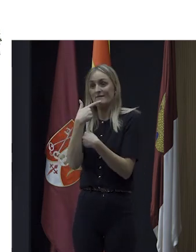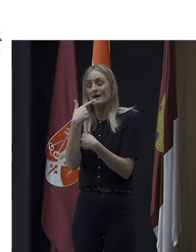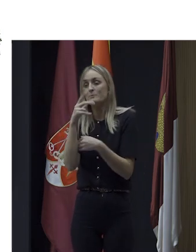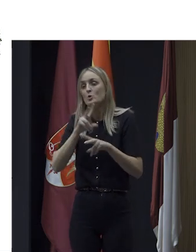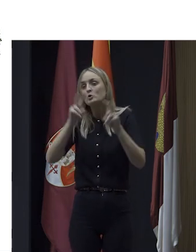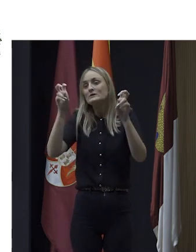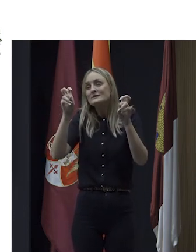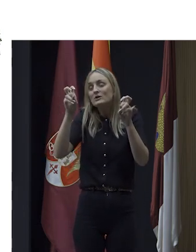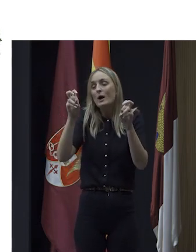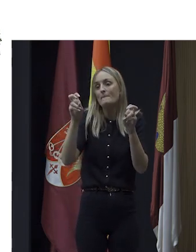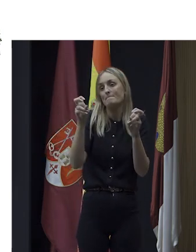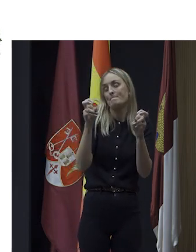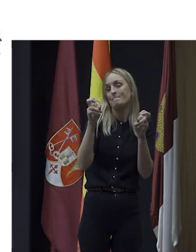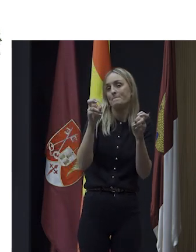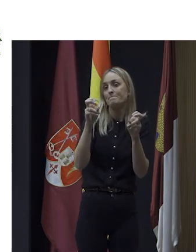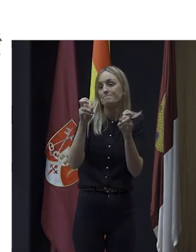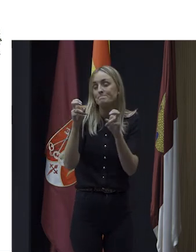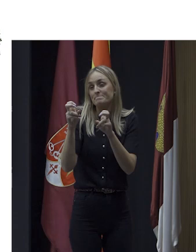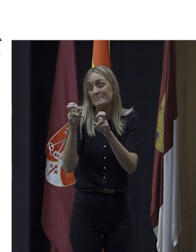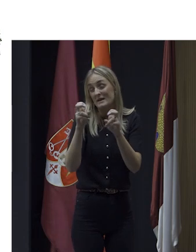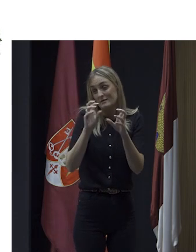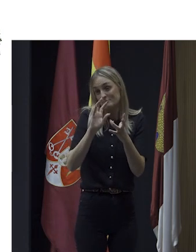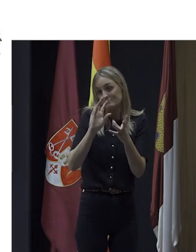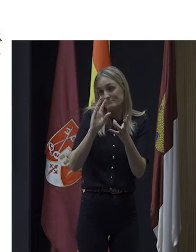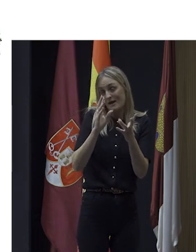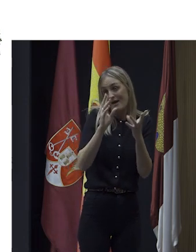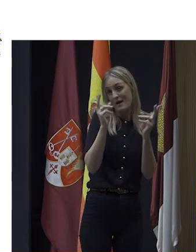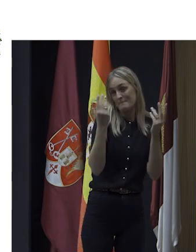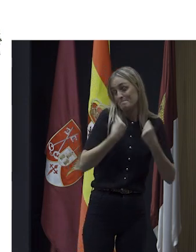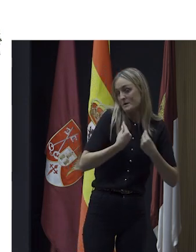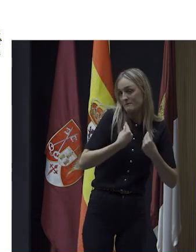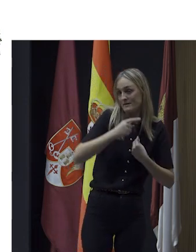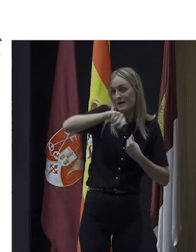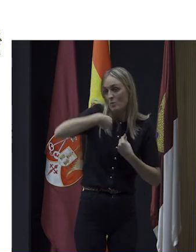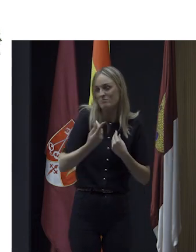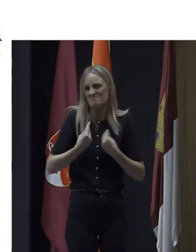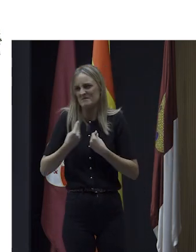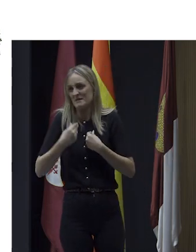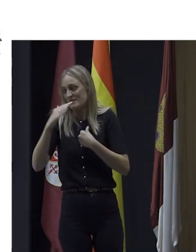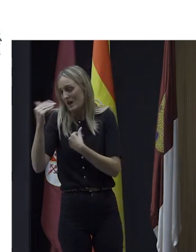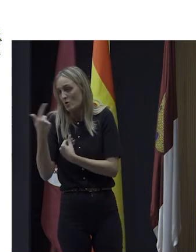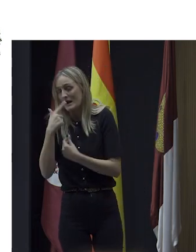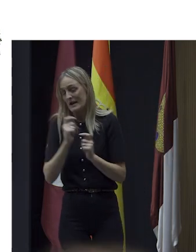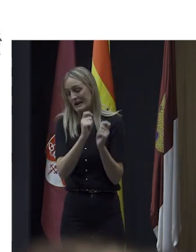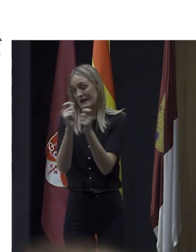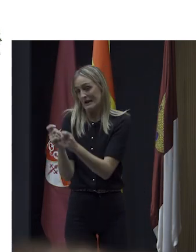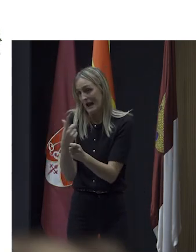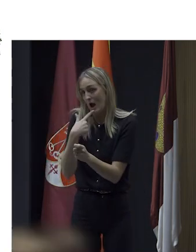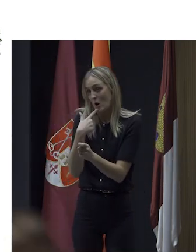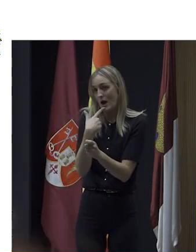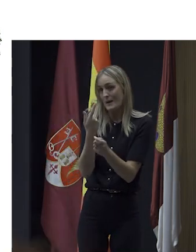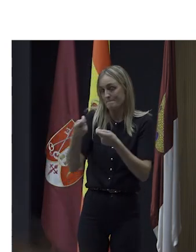y desventuras del patrimonio español, del mal regalo a la mala venta. Muy interesante y